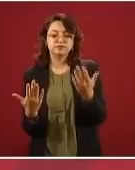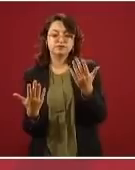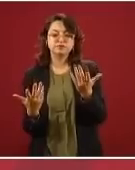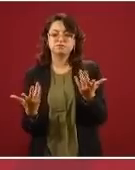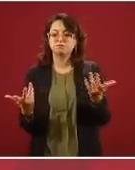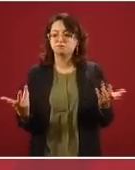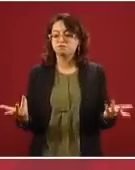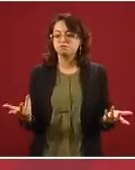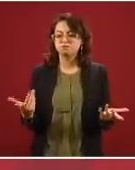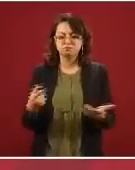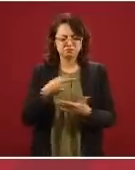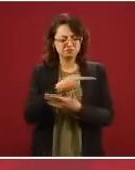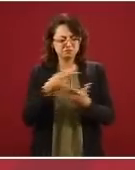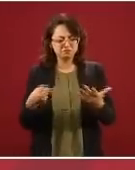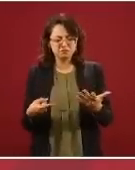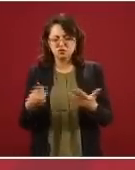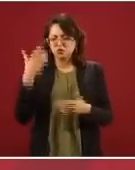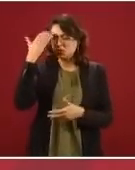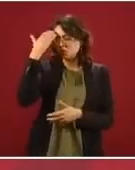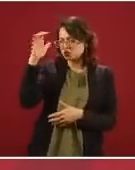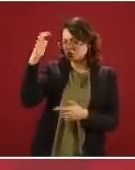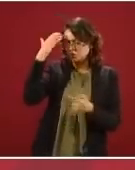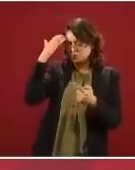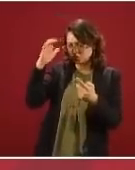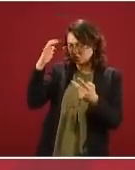no conocía a nadie.